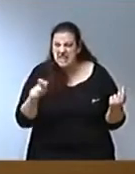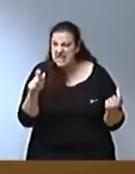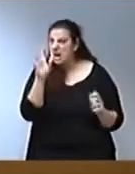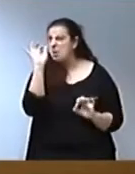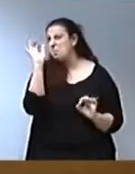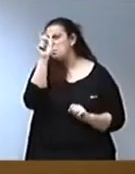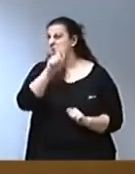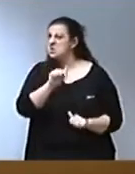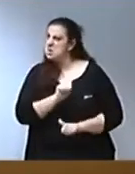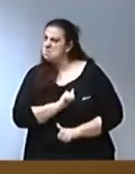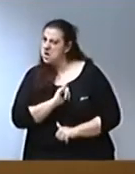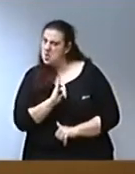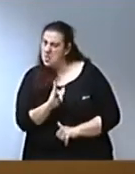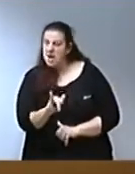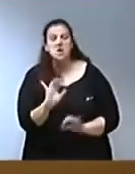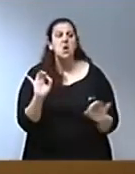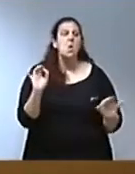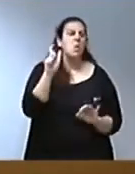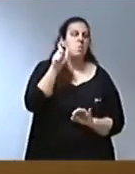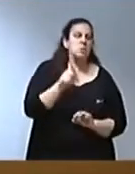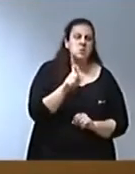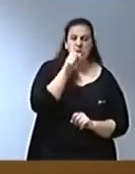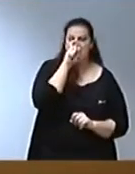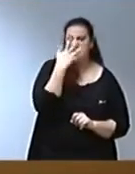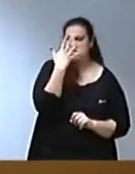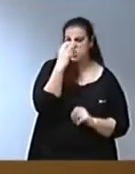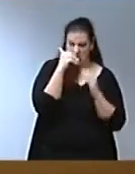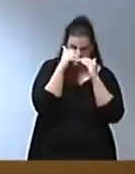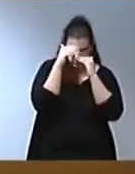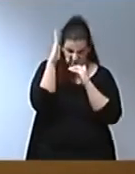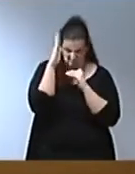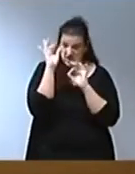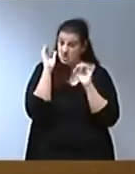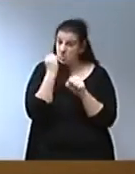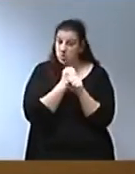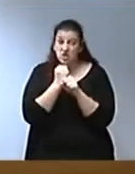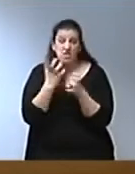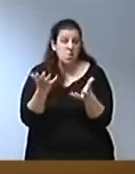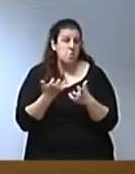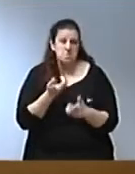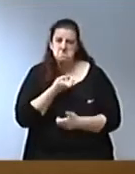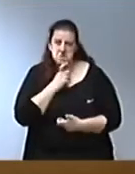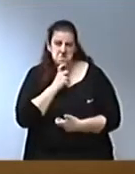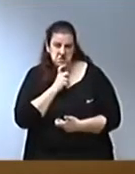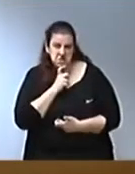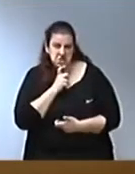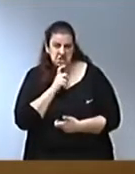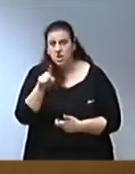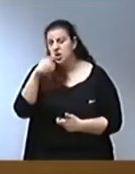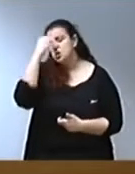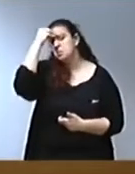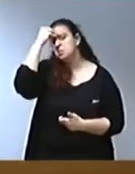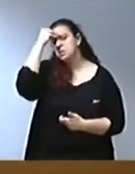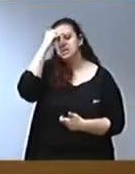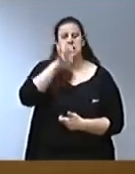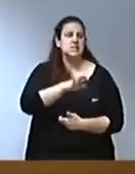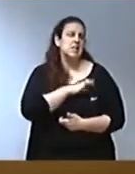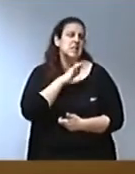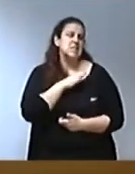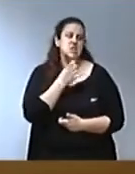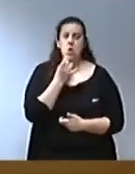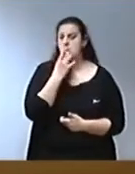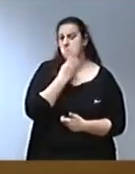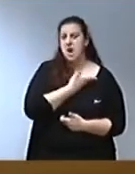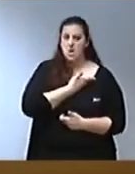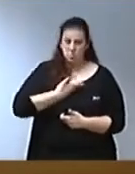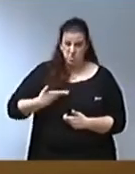desempleo? ¿A un mayor de 50 años que ya no va a volver a encontrar el trabajo? ¿Acaso cree que le importa al señor que tiene un